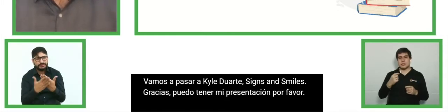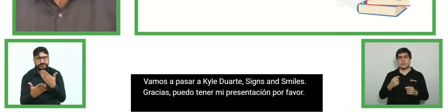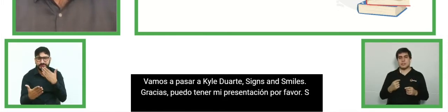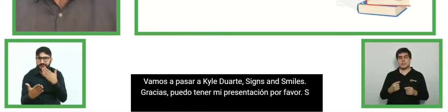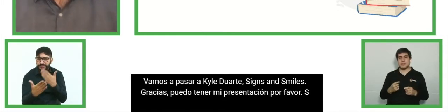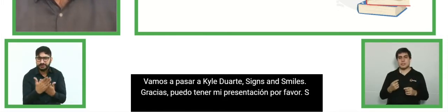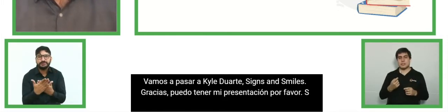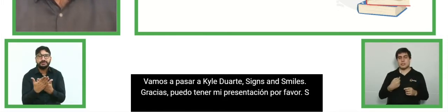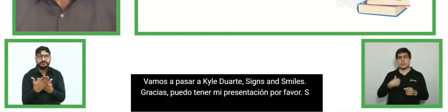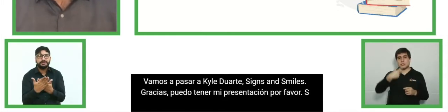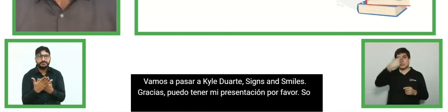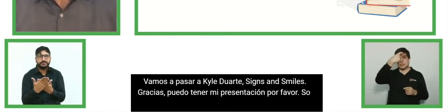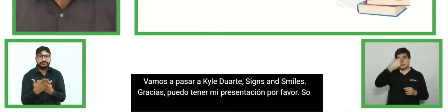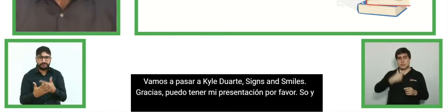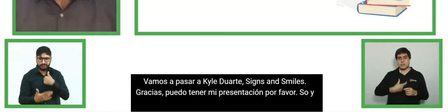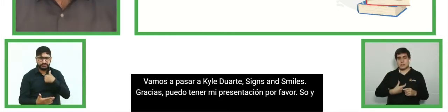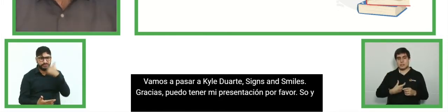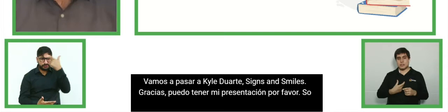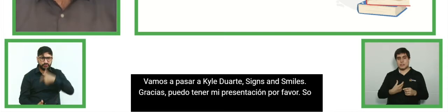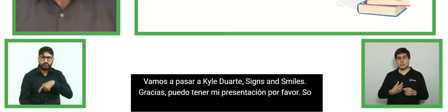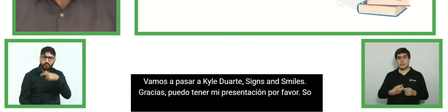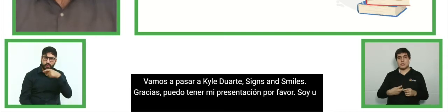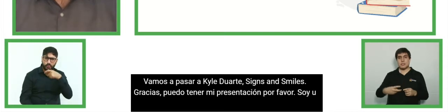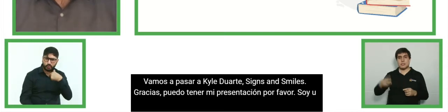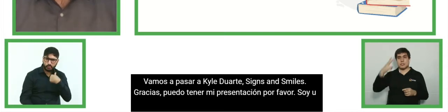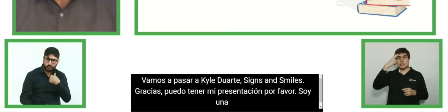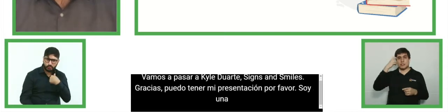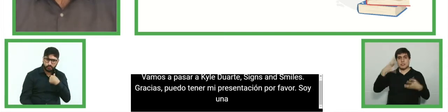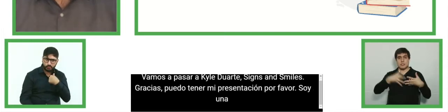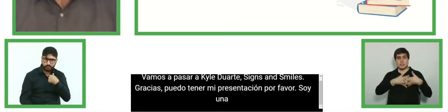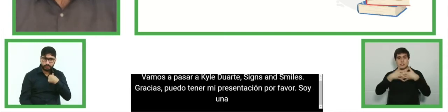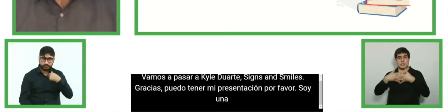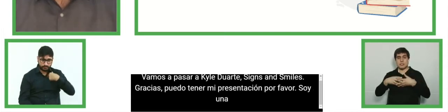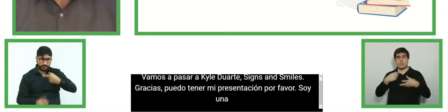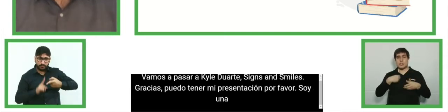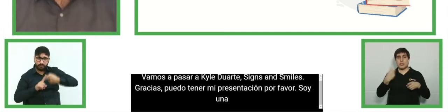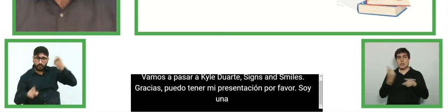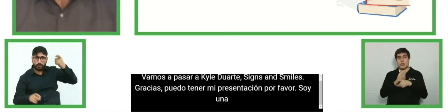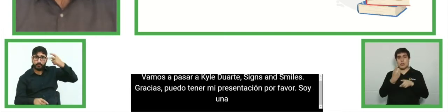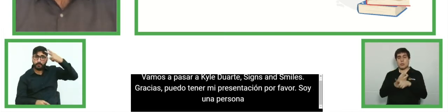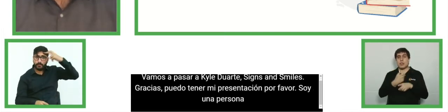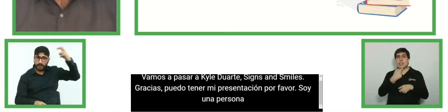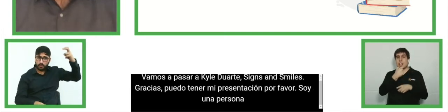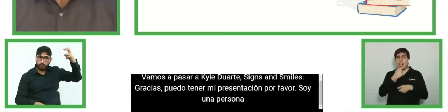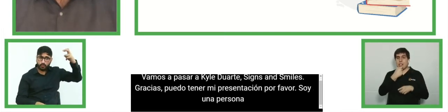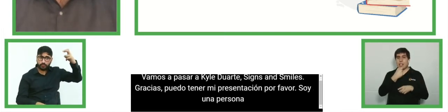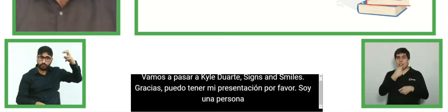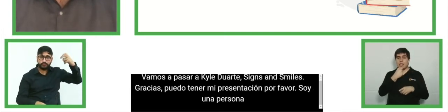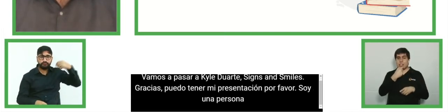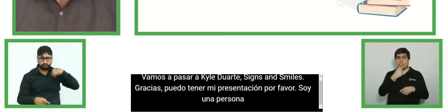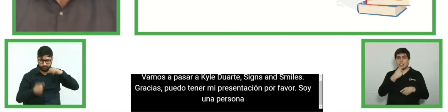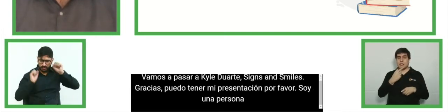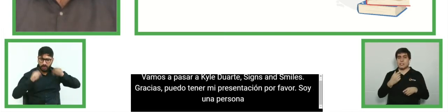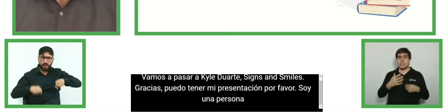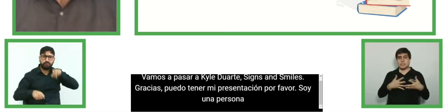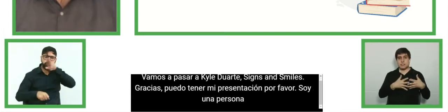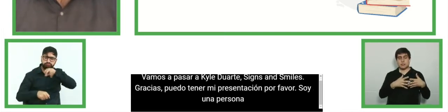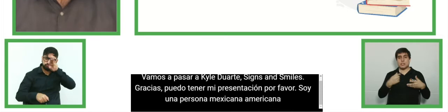una persona mexicano-americana. Voy a hablar en inglés porque estoy en Estados Unidos. También soy intérprete de lengua de